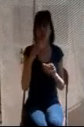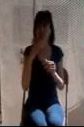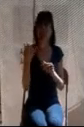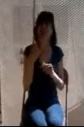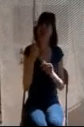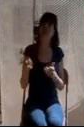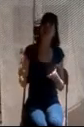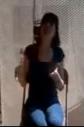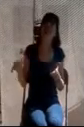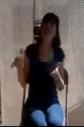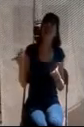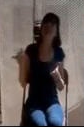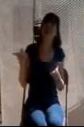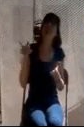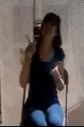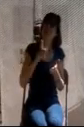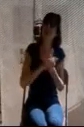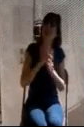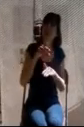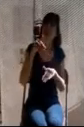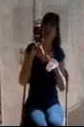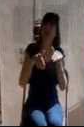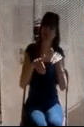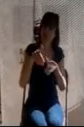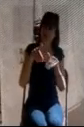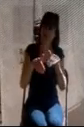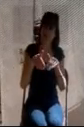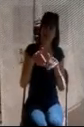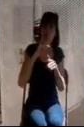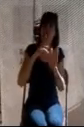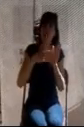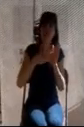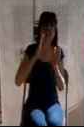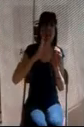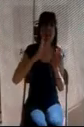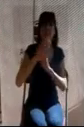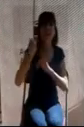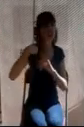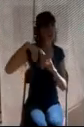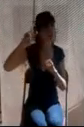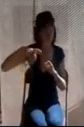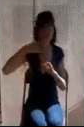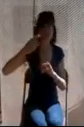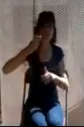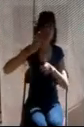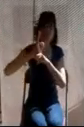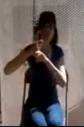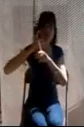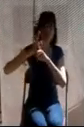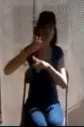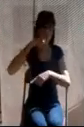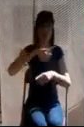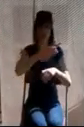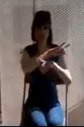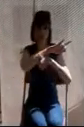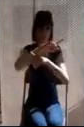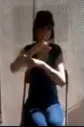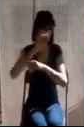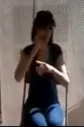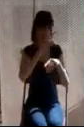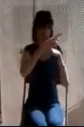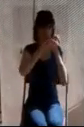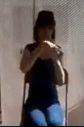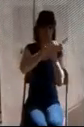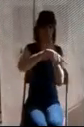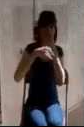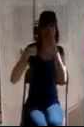el delito de referéndum ilegal. Ese mismo les engañó también a ustedes, quiero suponer.